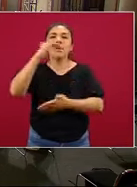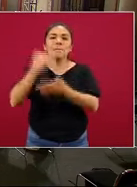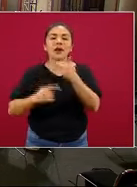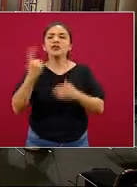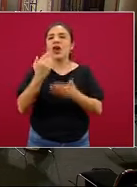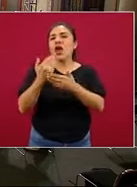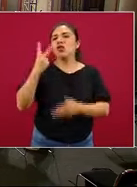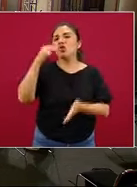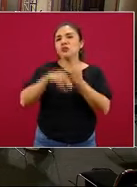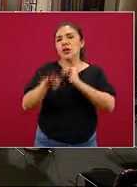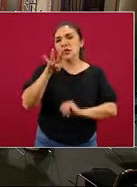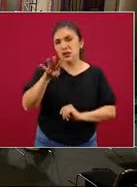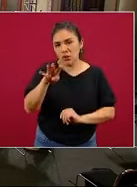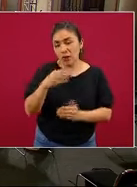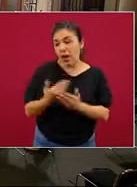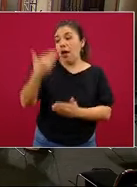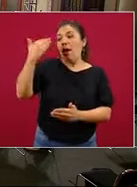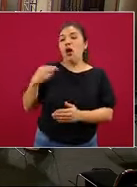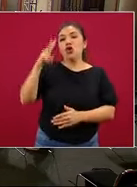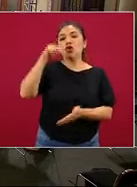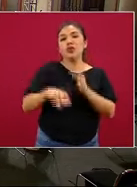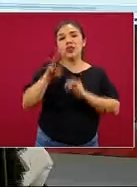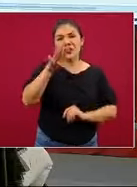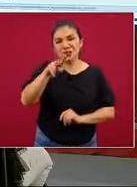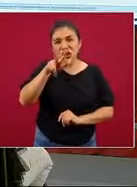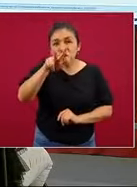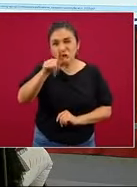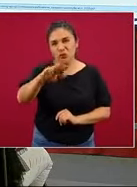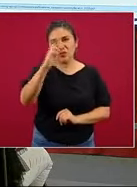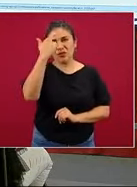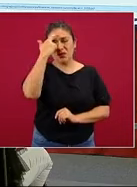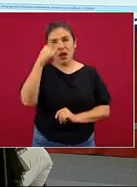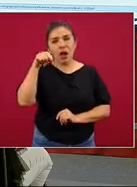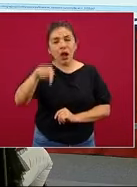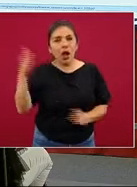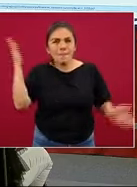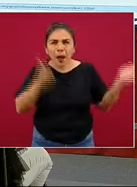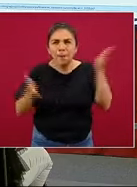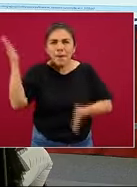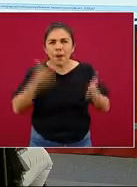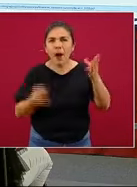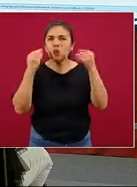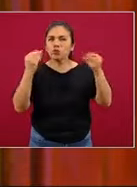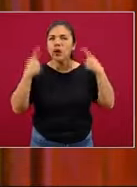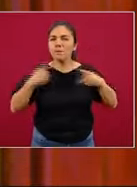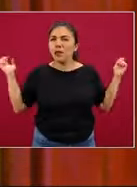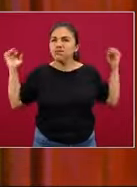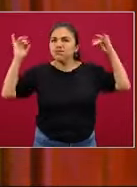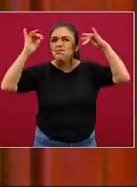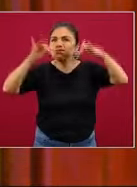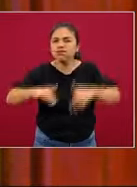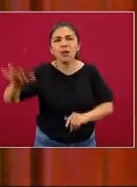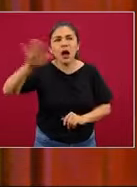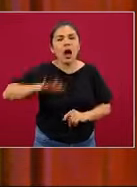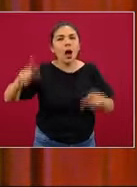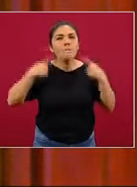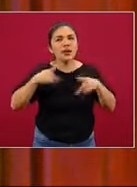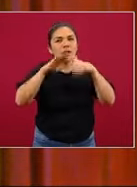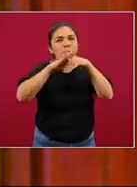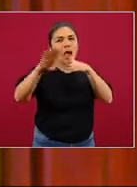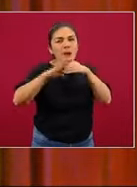obviamente en comparación del 2018, cuando ustedes recordarán que tuvimos un incremento importante de ingreso de esta población en nuestras